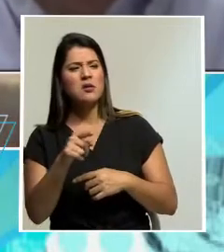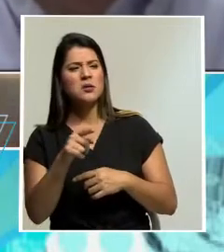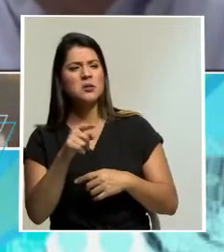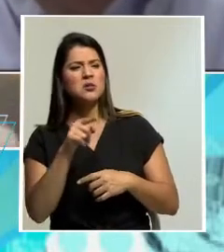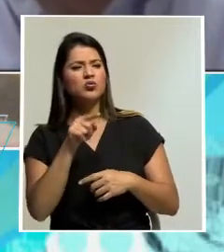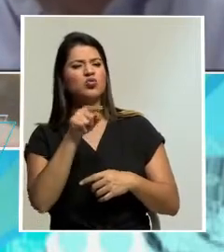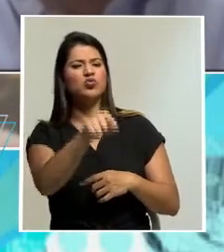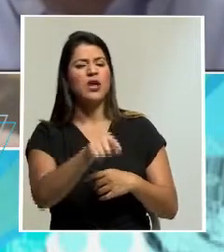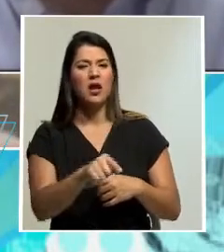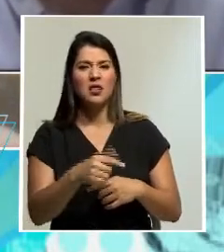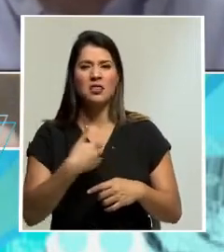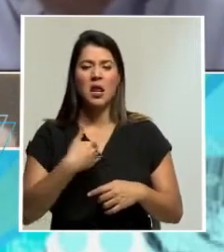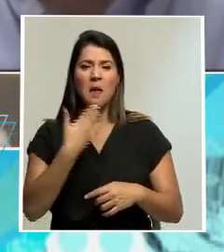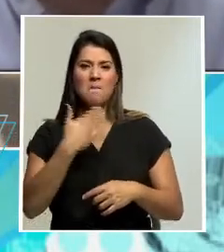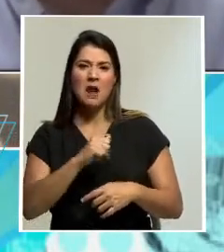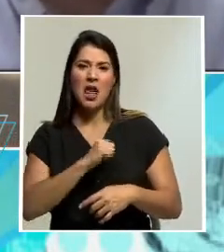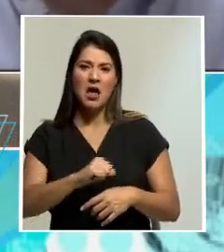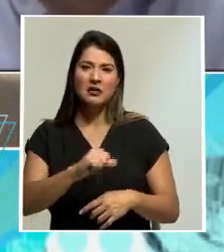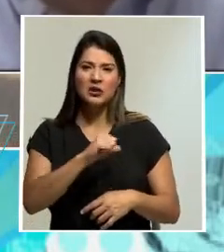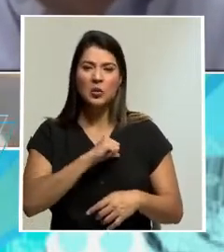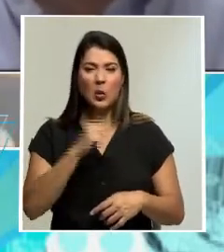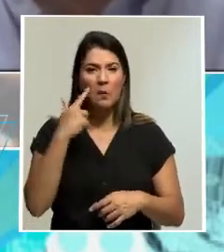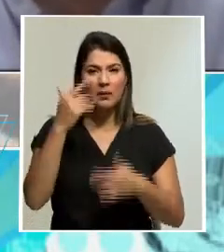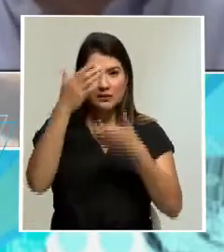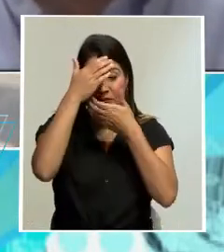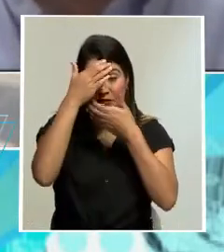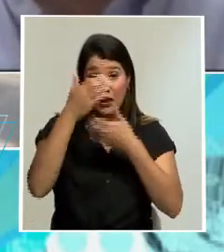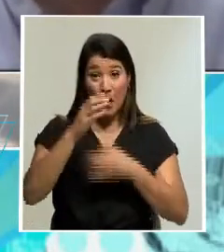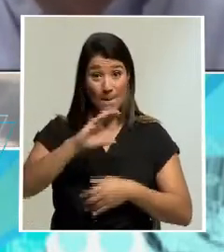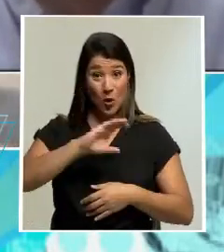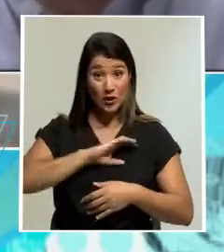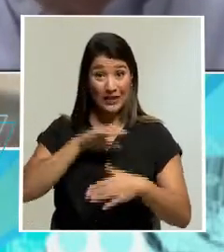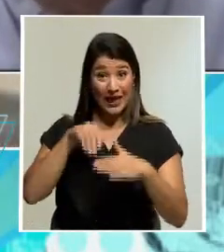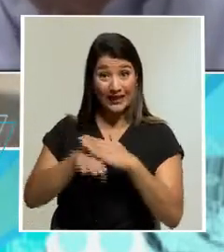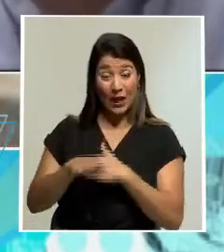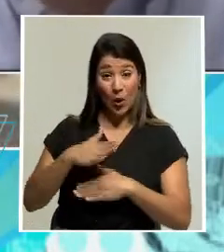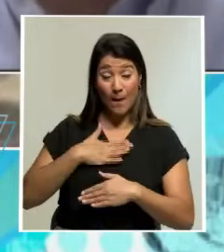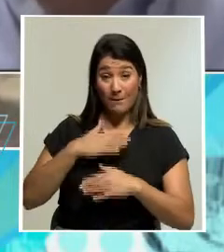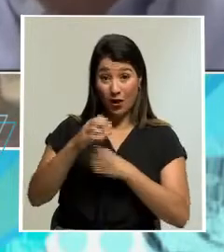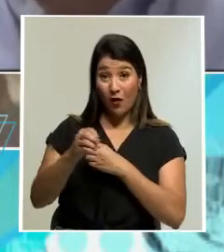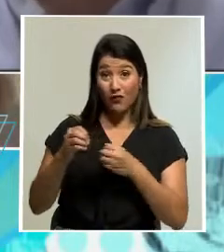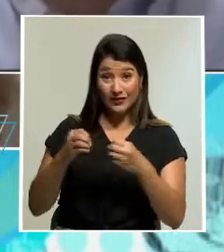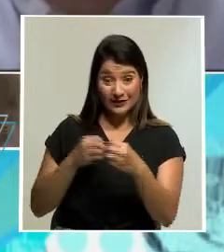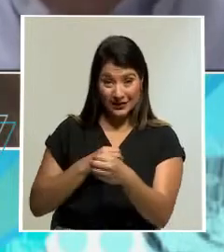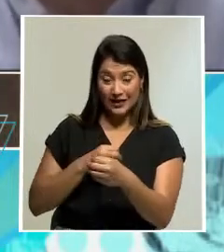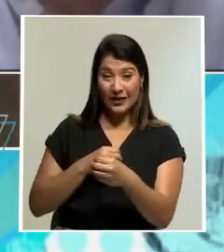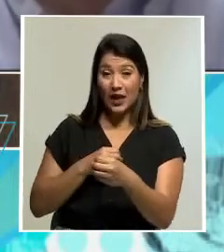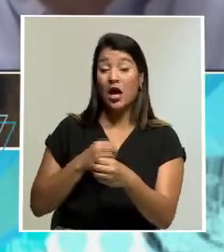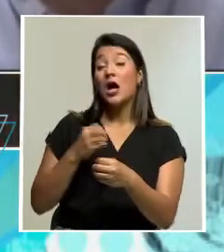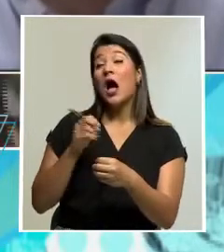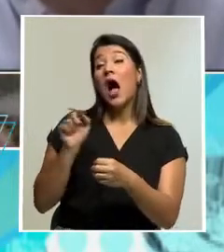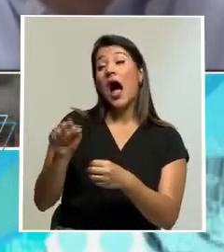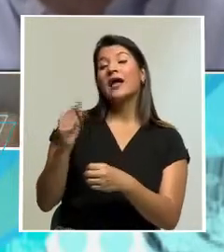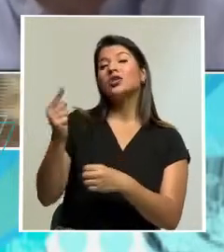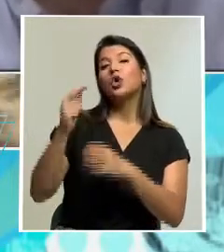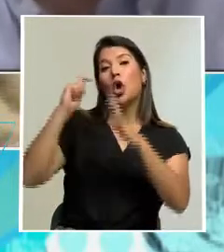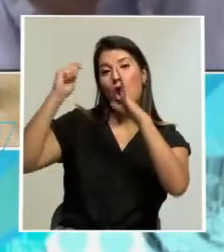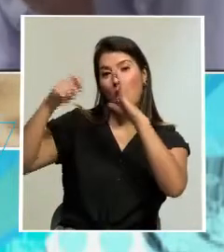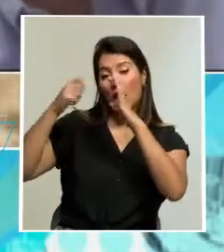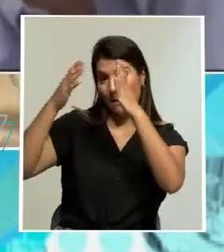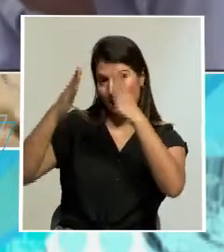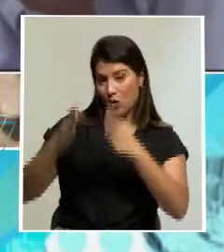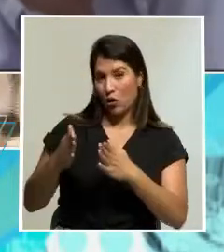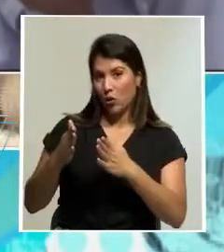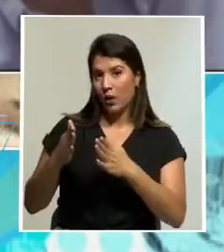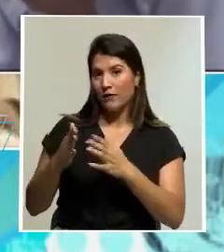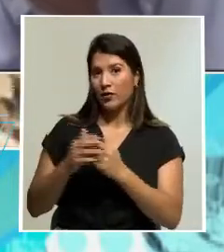terrorismo. Los policías que entraron a mi redacción, afortunadamente solo estaba el camarógrafo Leonel Gutiérrez en ese momento,